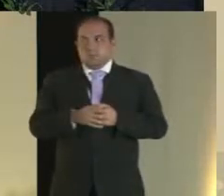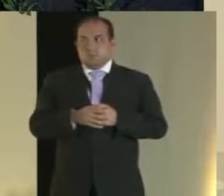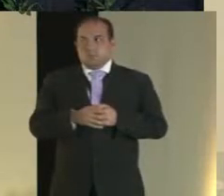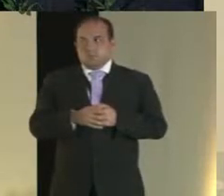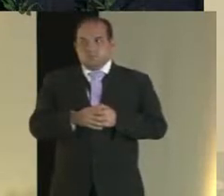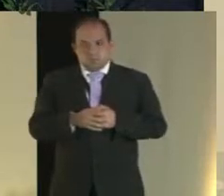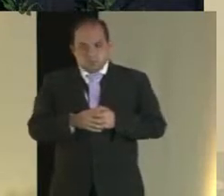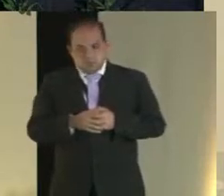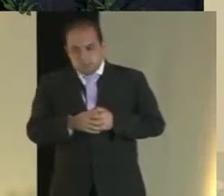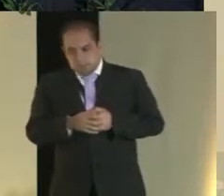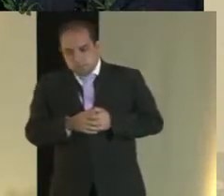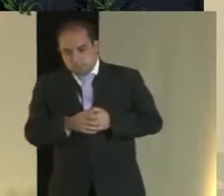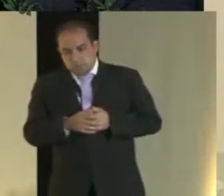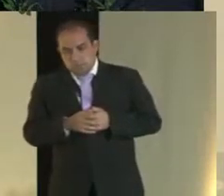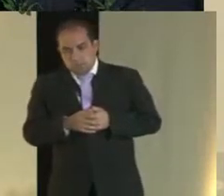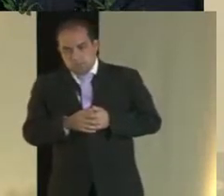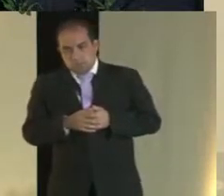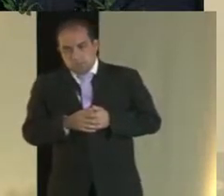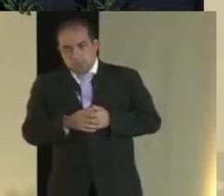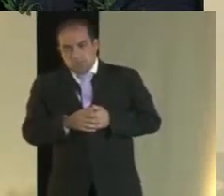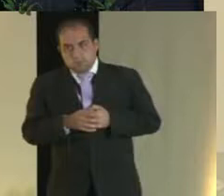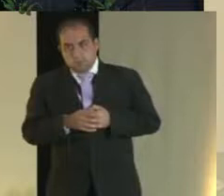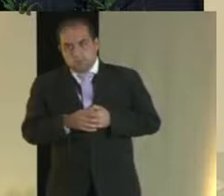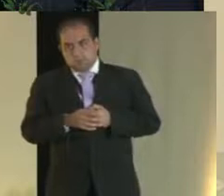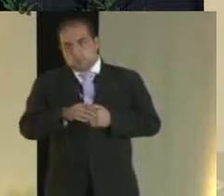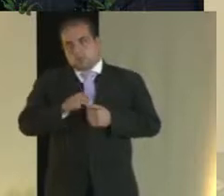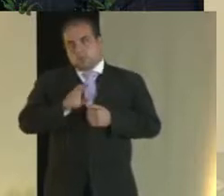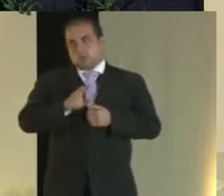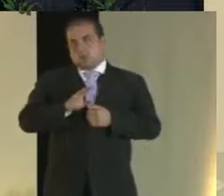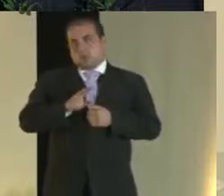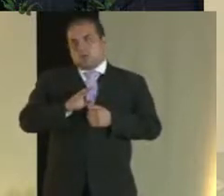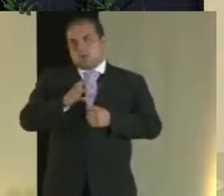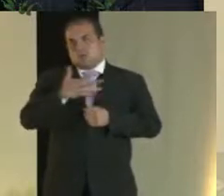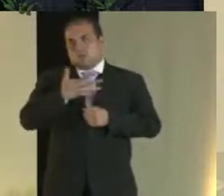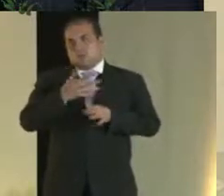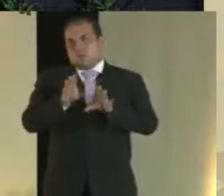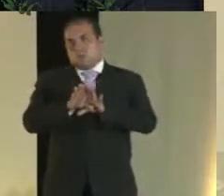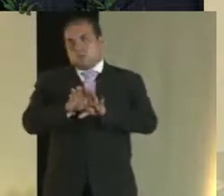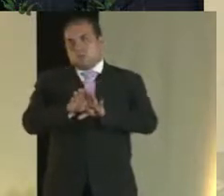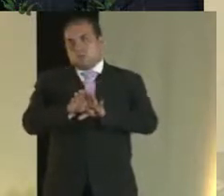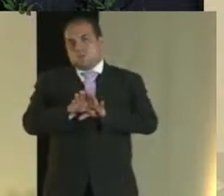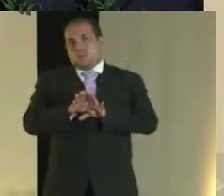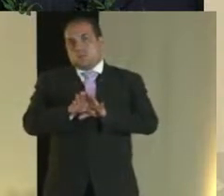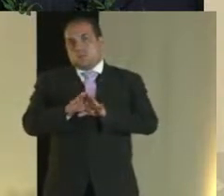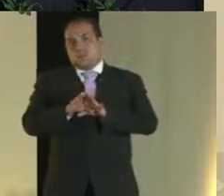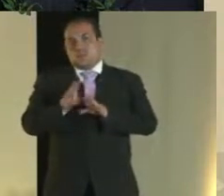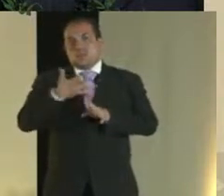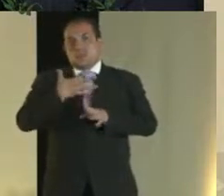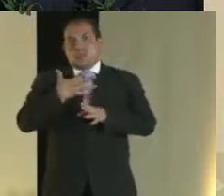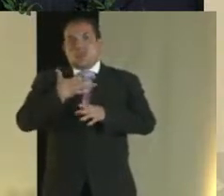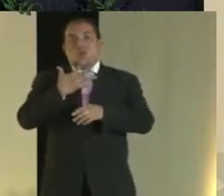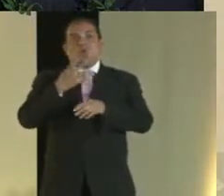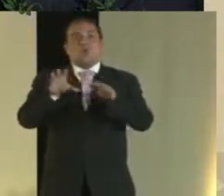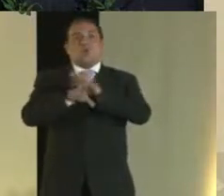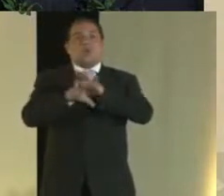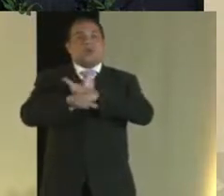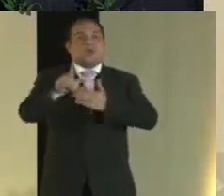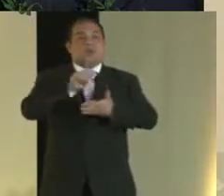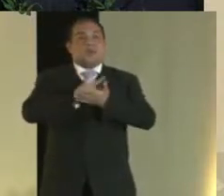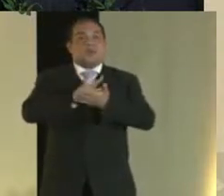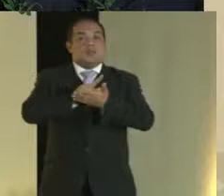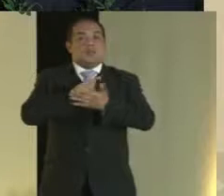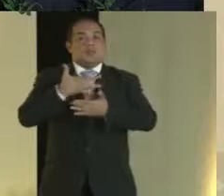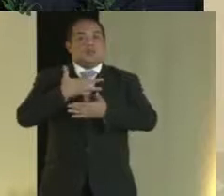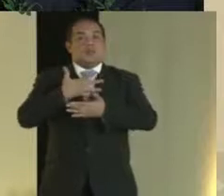Pues, lógicamente, yo lo que busco es que me digas tu parecer en cuanto, si bien hubo una reforma, incluso estuvo gente del